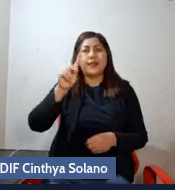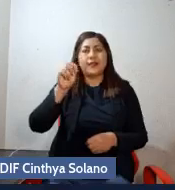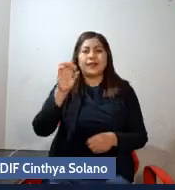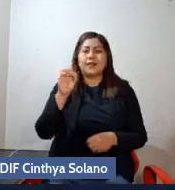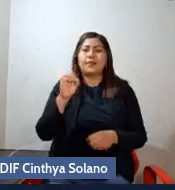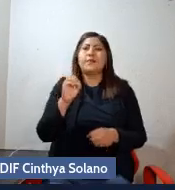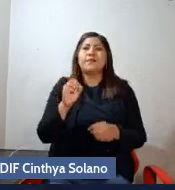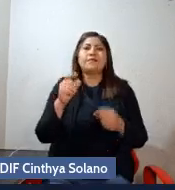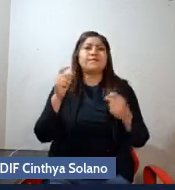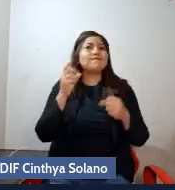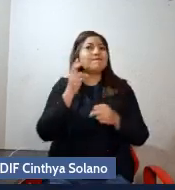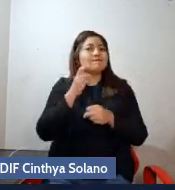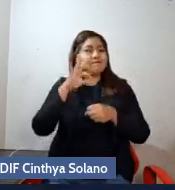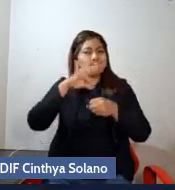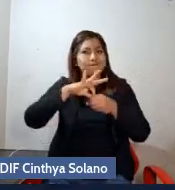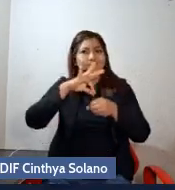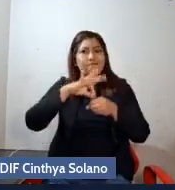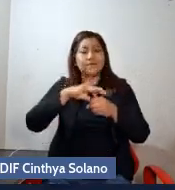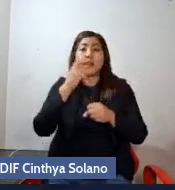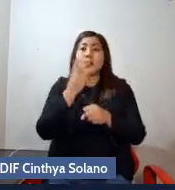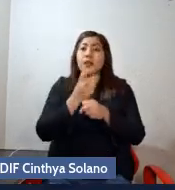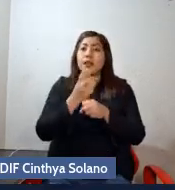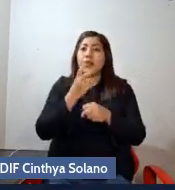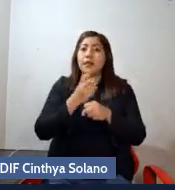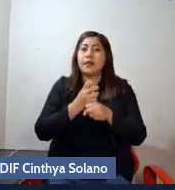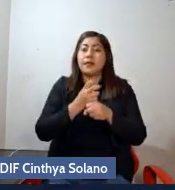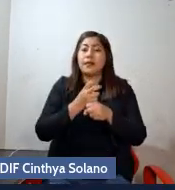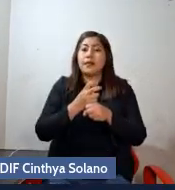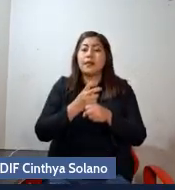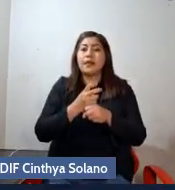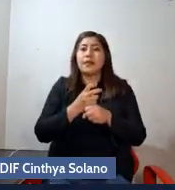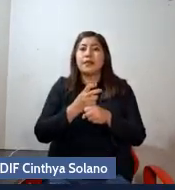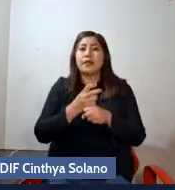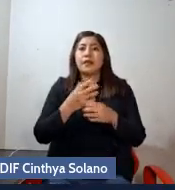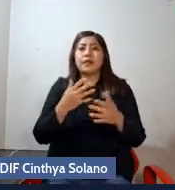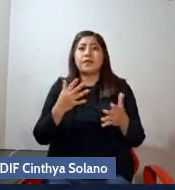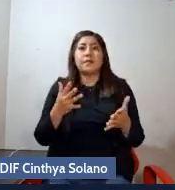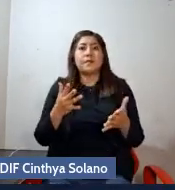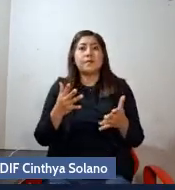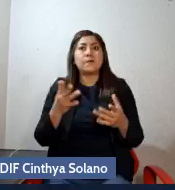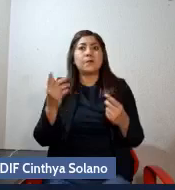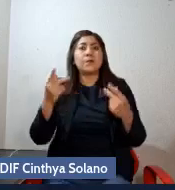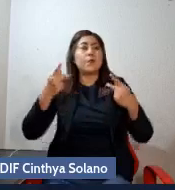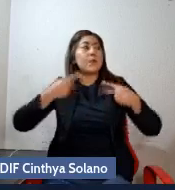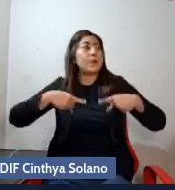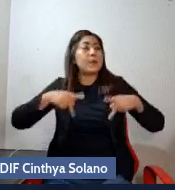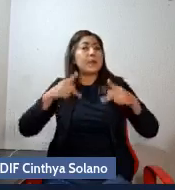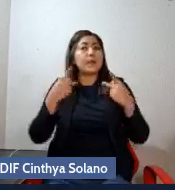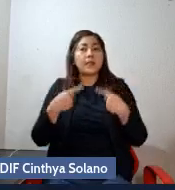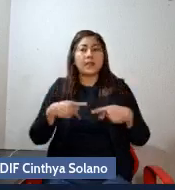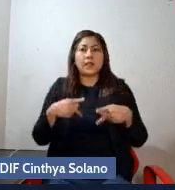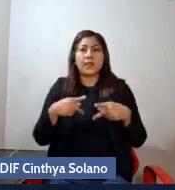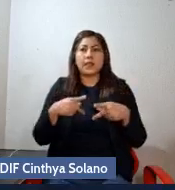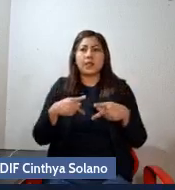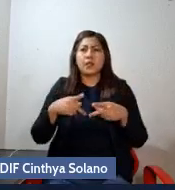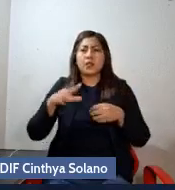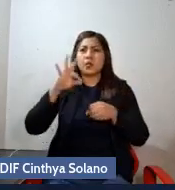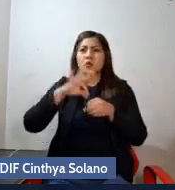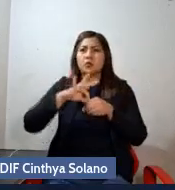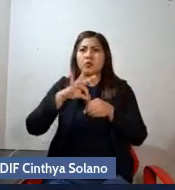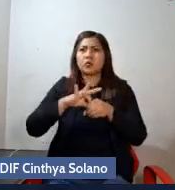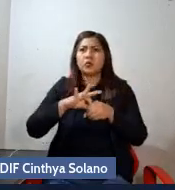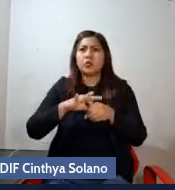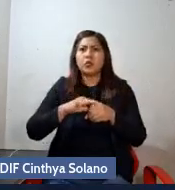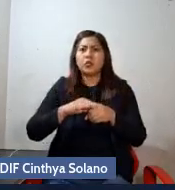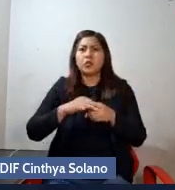mismo artículo 7, teniendo a cualquier persona como sujeto activo. Si vota más de una vez en una